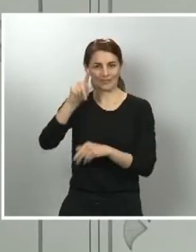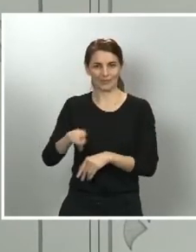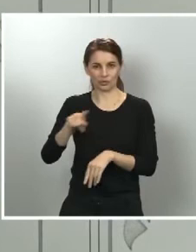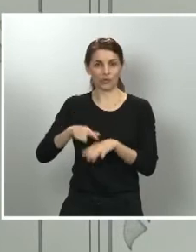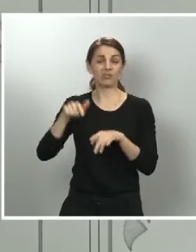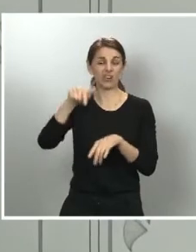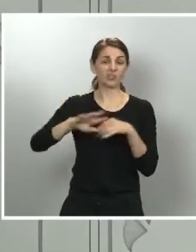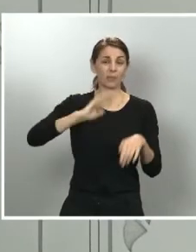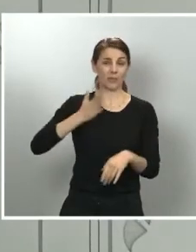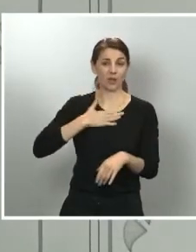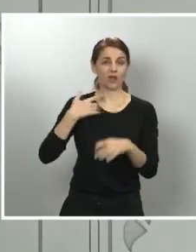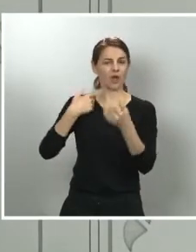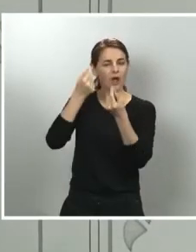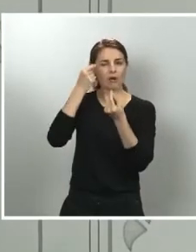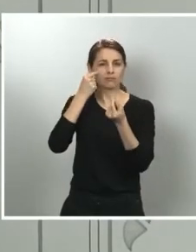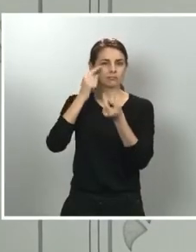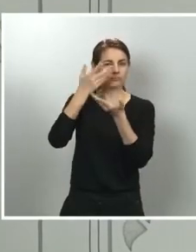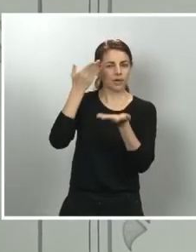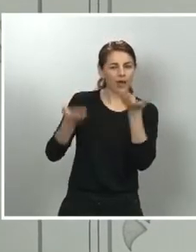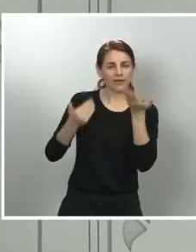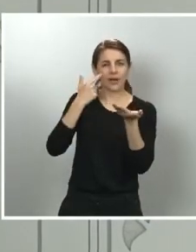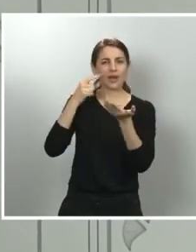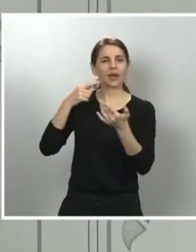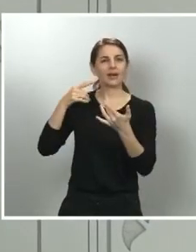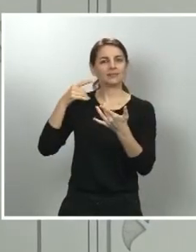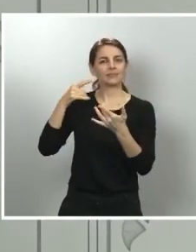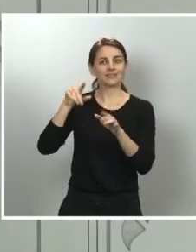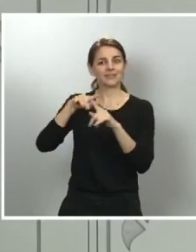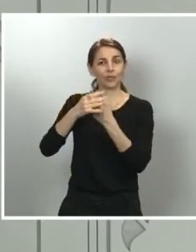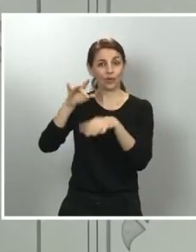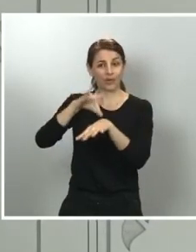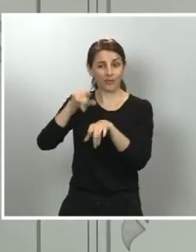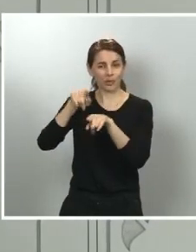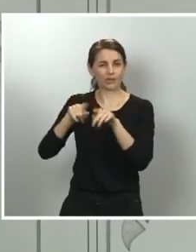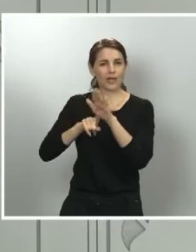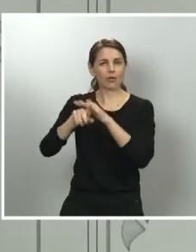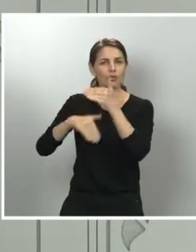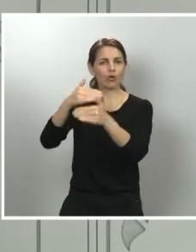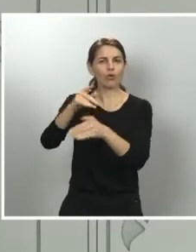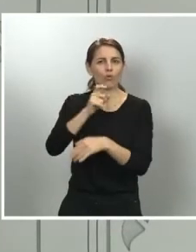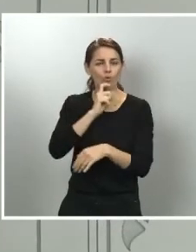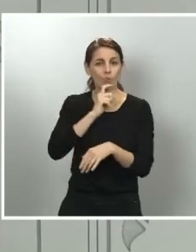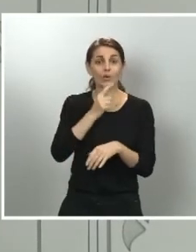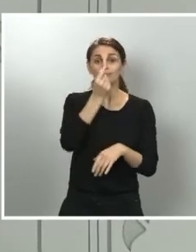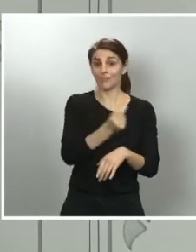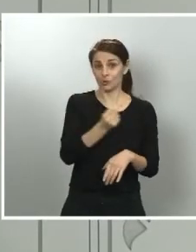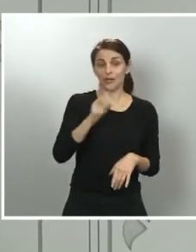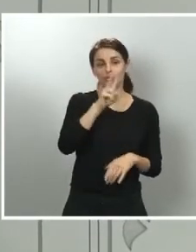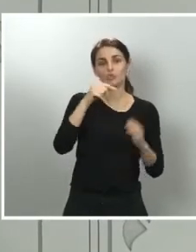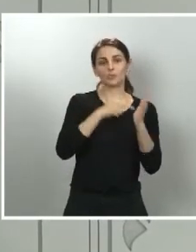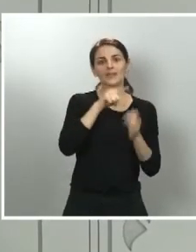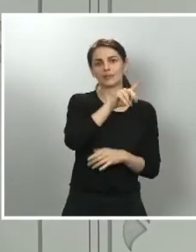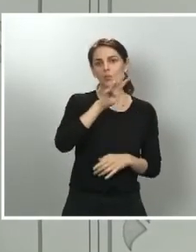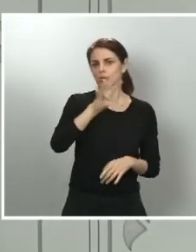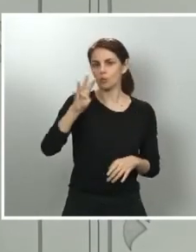mostrado exactamente la evolución de estos casos en los últimos días en todo caso tenemos dos mil 144 casos nuevos que siguen la línea que